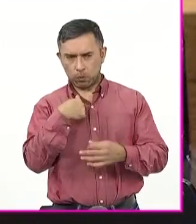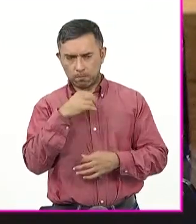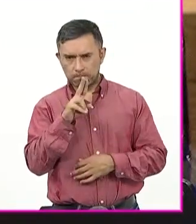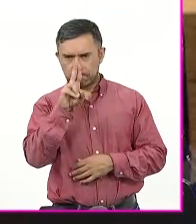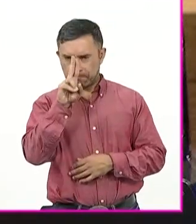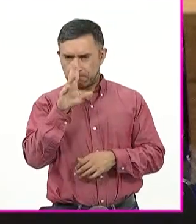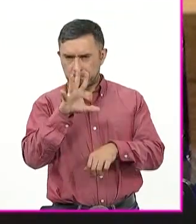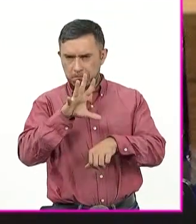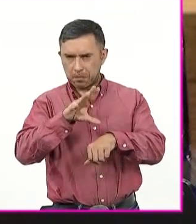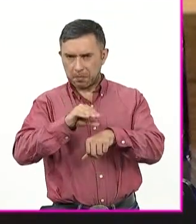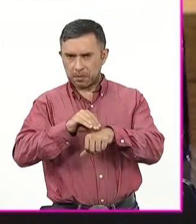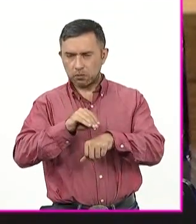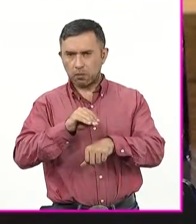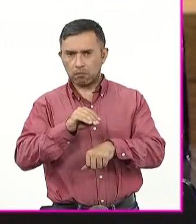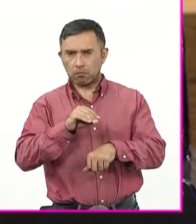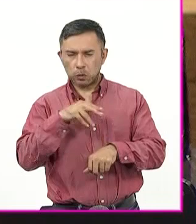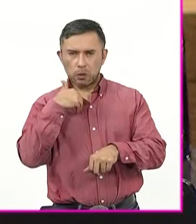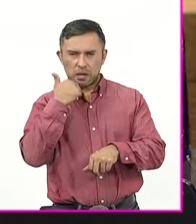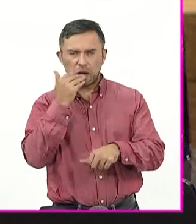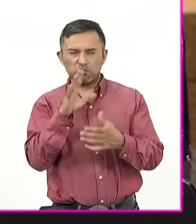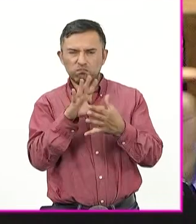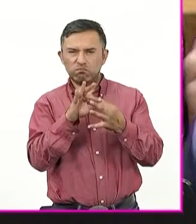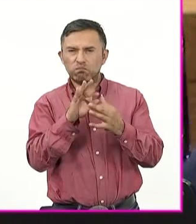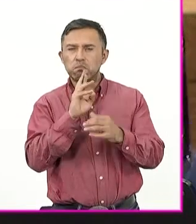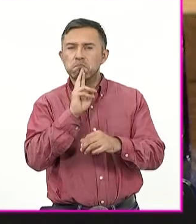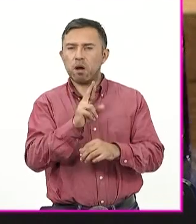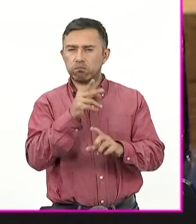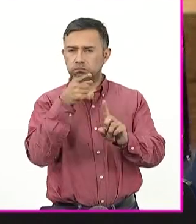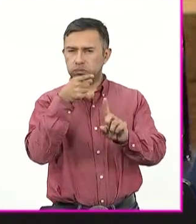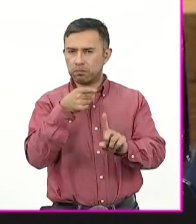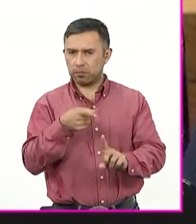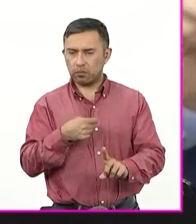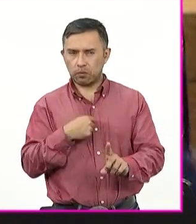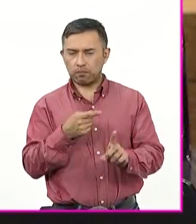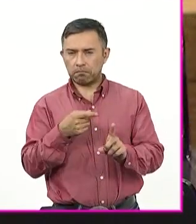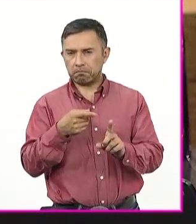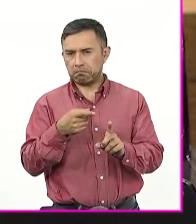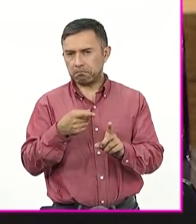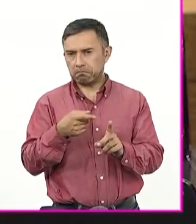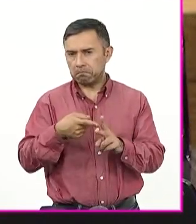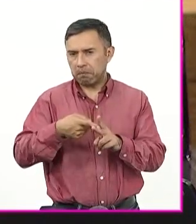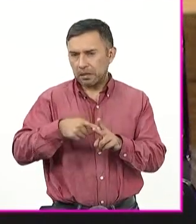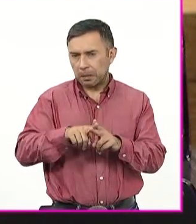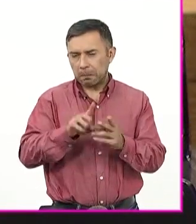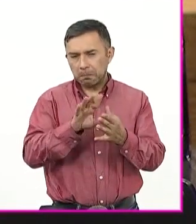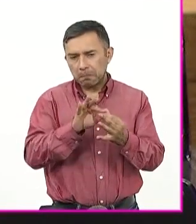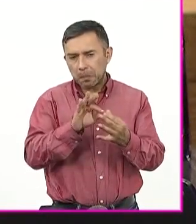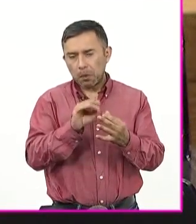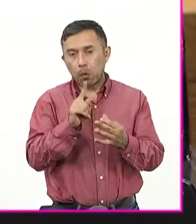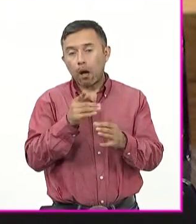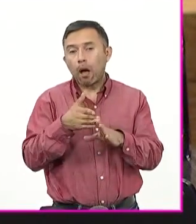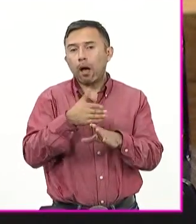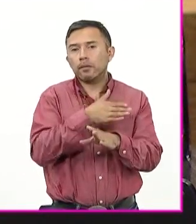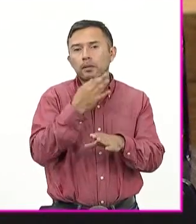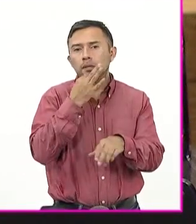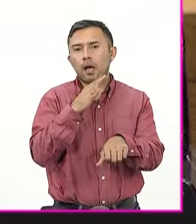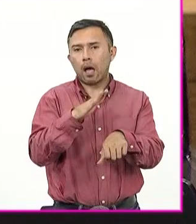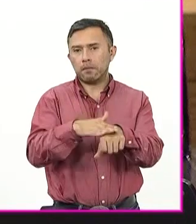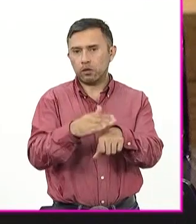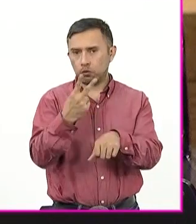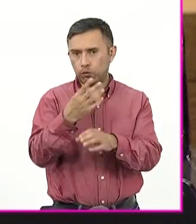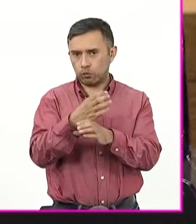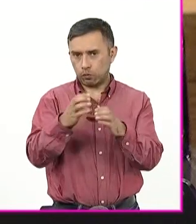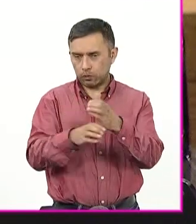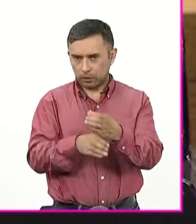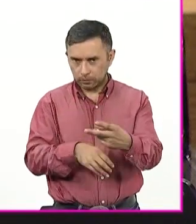hacer algunas consideraciones iniciales, obviamente advirtiendo dos cosas. En principio, con